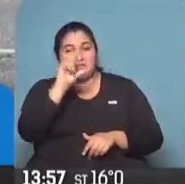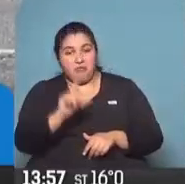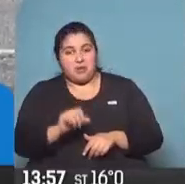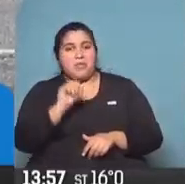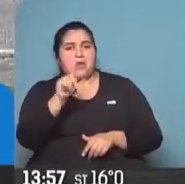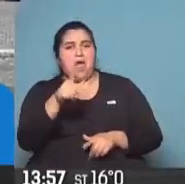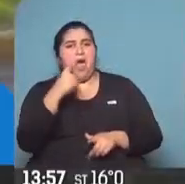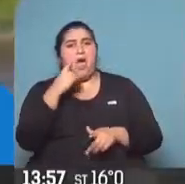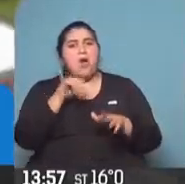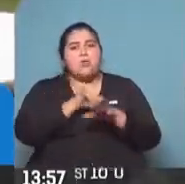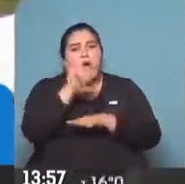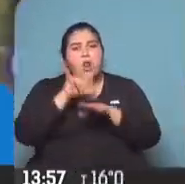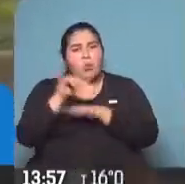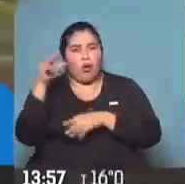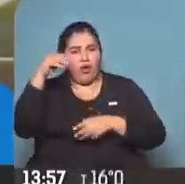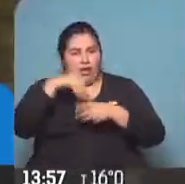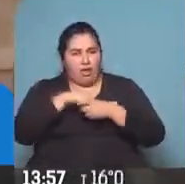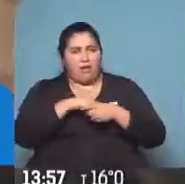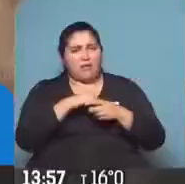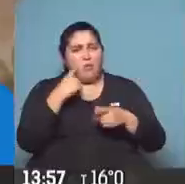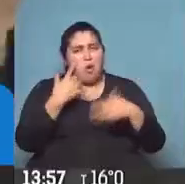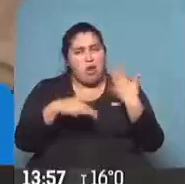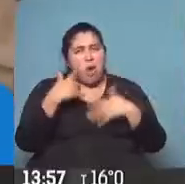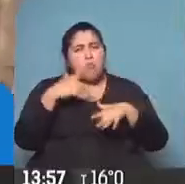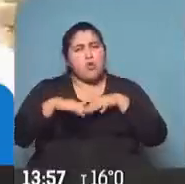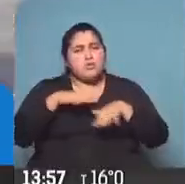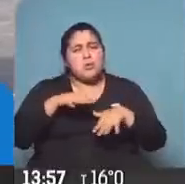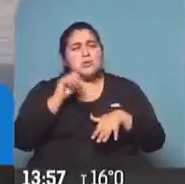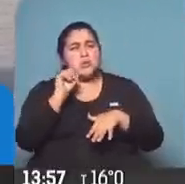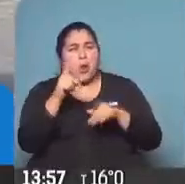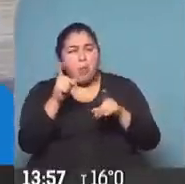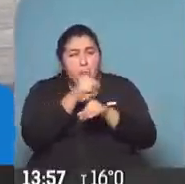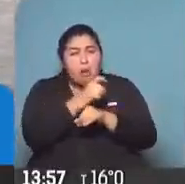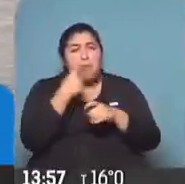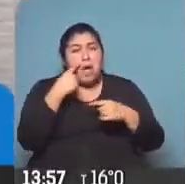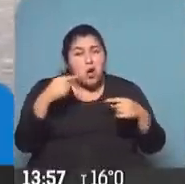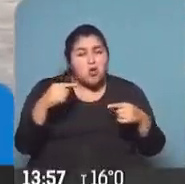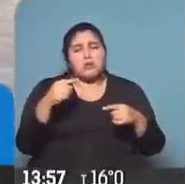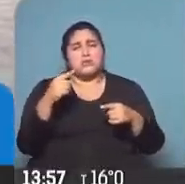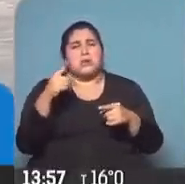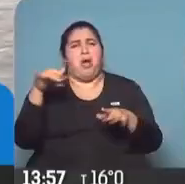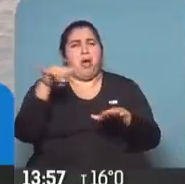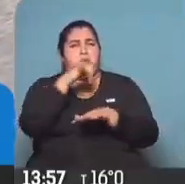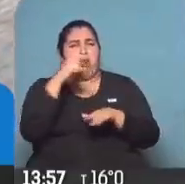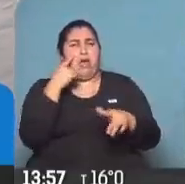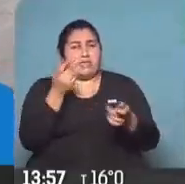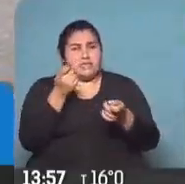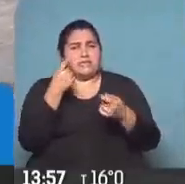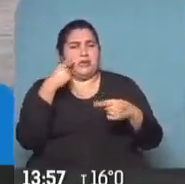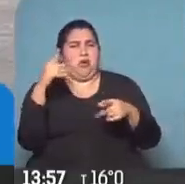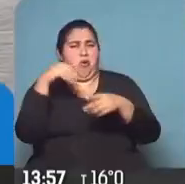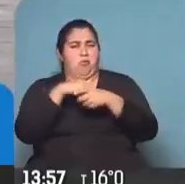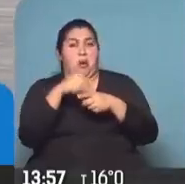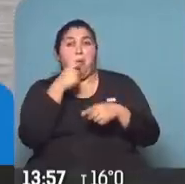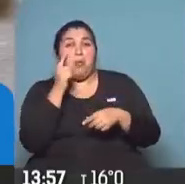alguna vez en vuelo para su respuesta inmediata a situaciones de crisis provocadas de que pudieran poner en riesgo la